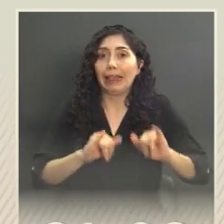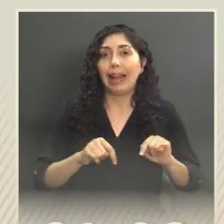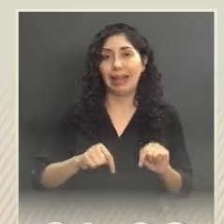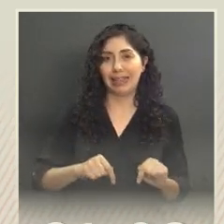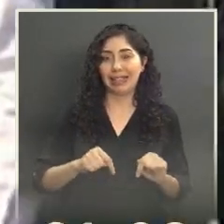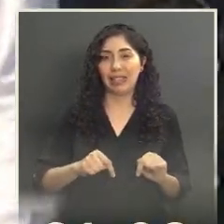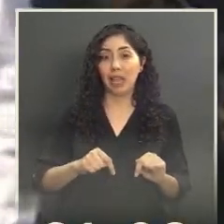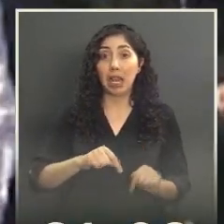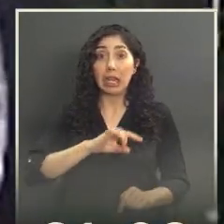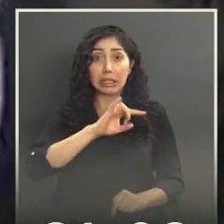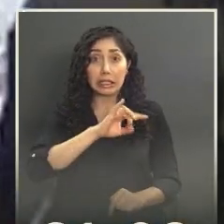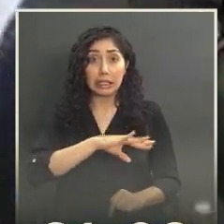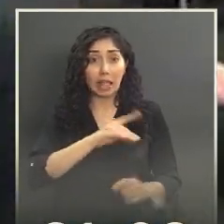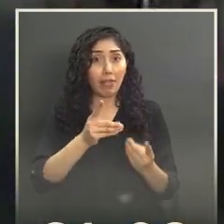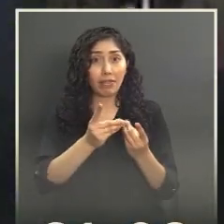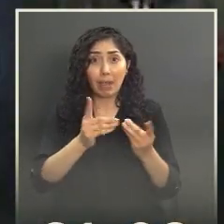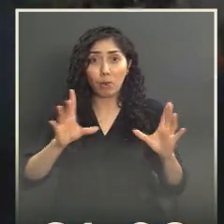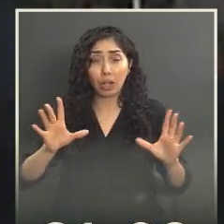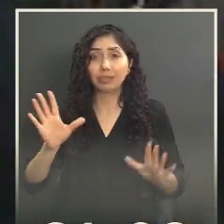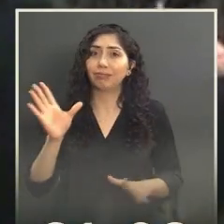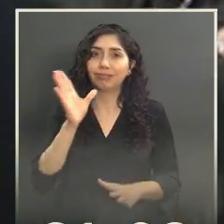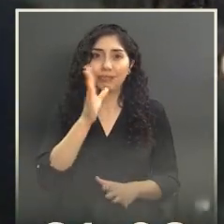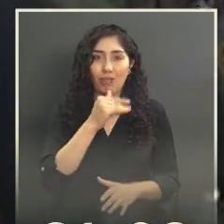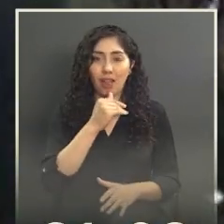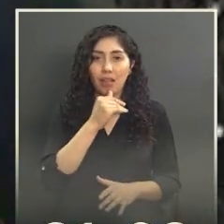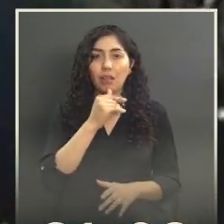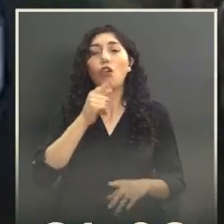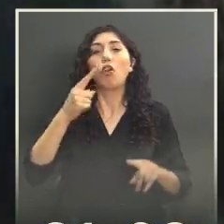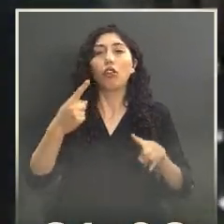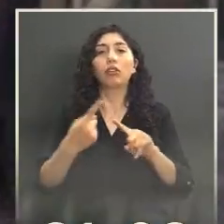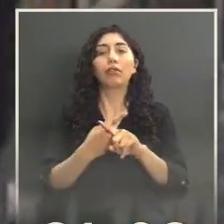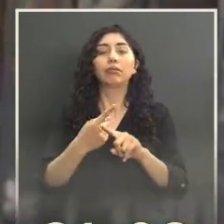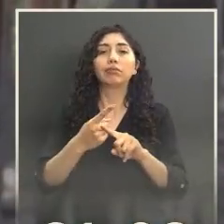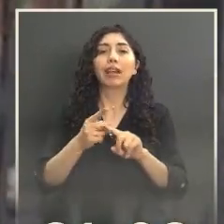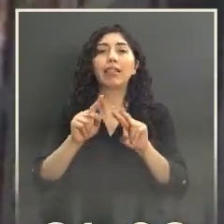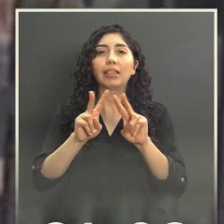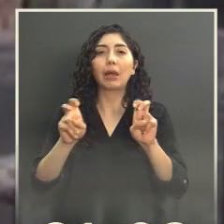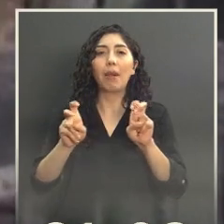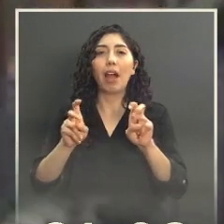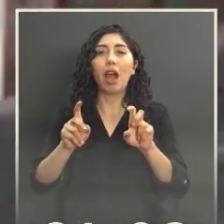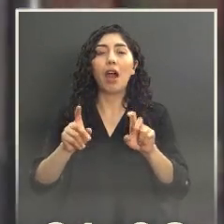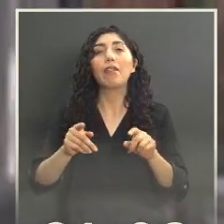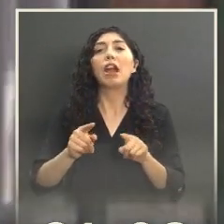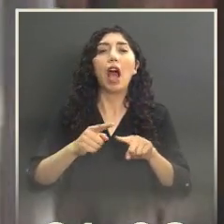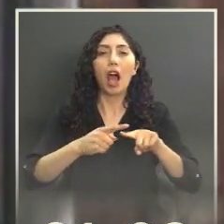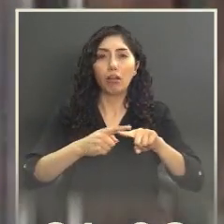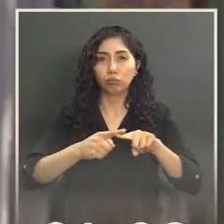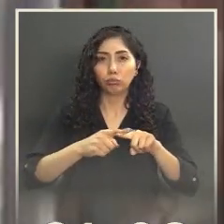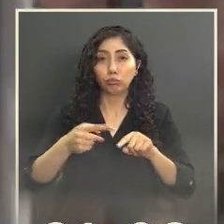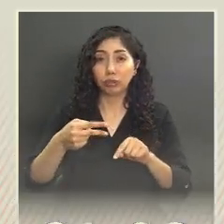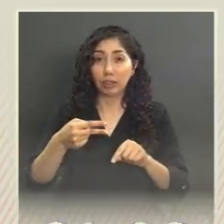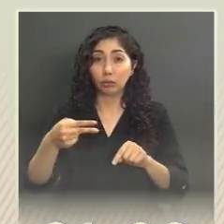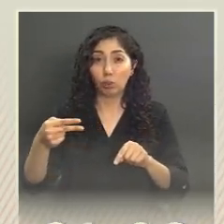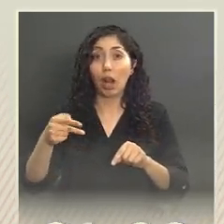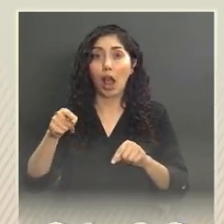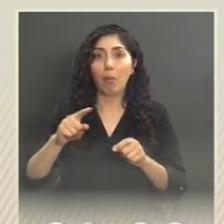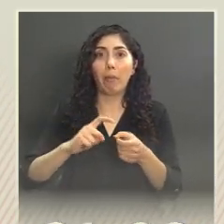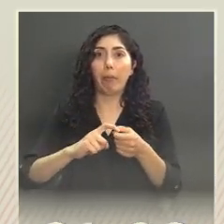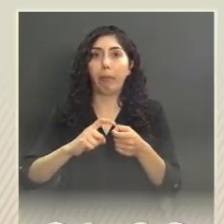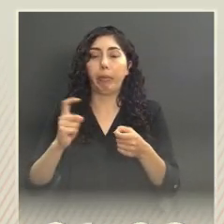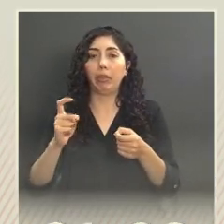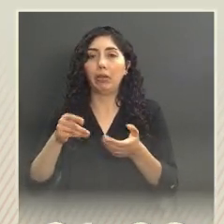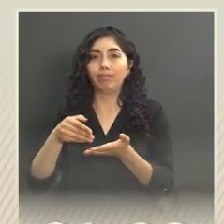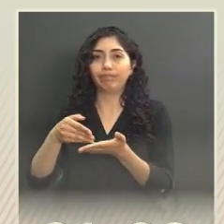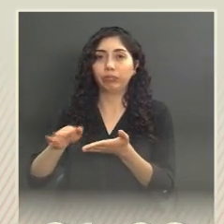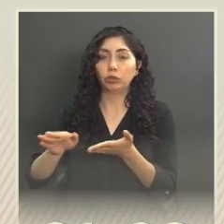una democracia. Y nuevamente desechó las acusaciones de acoso sexual que marcaron su salida de una universidad norteamericana. Esa